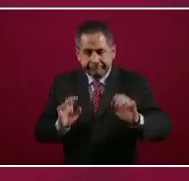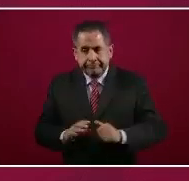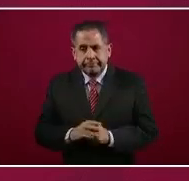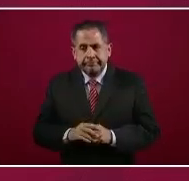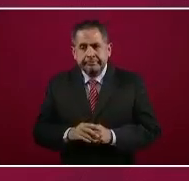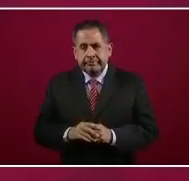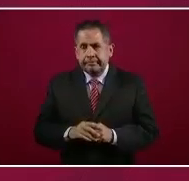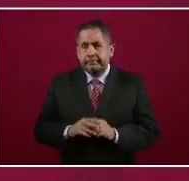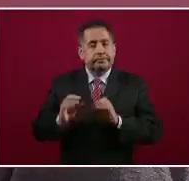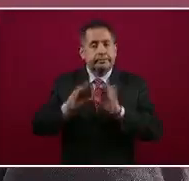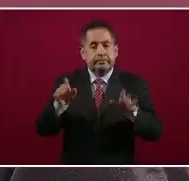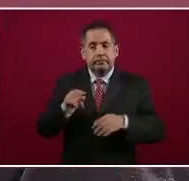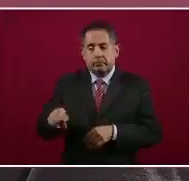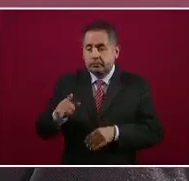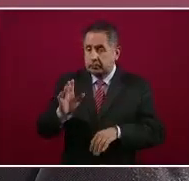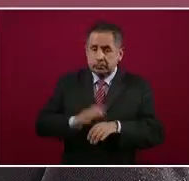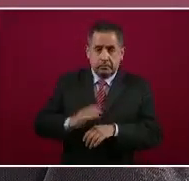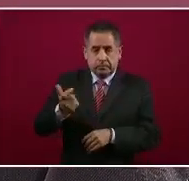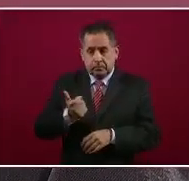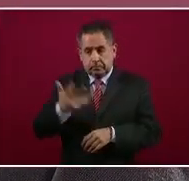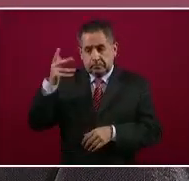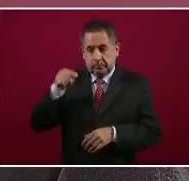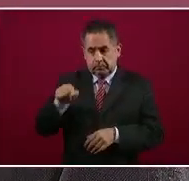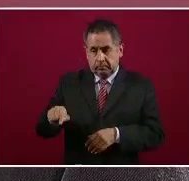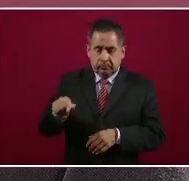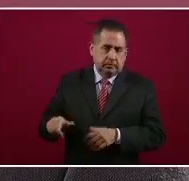sin duda son muy caros